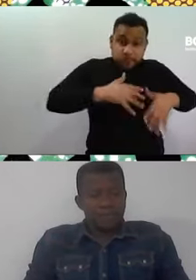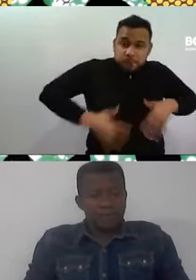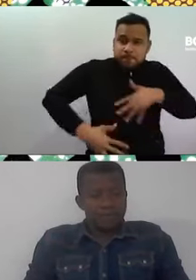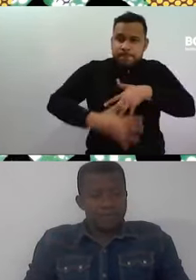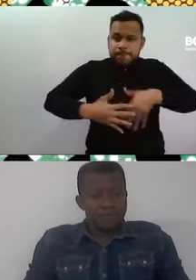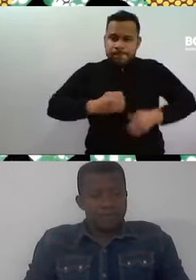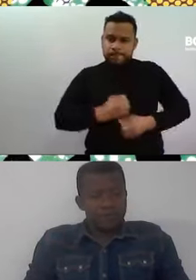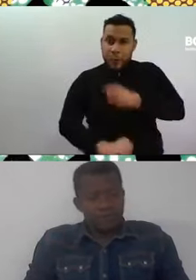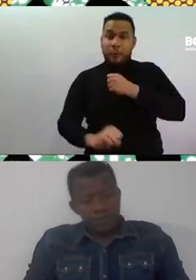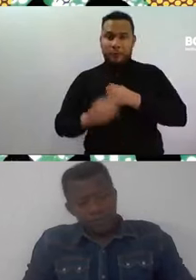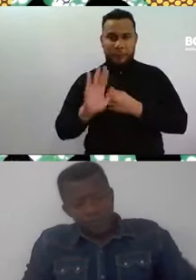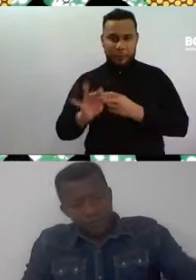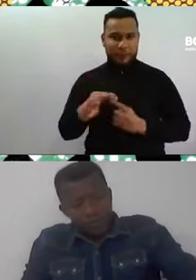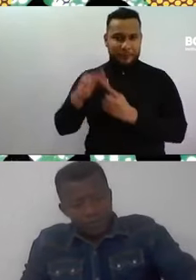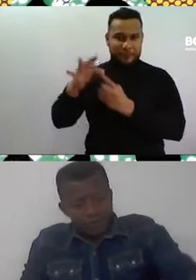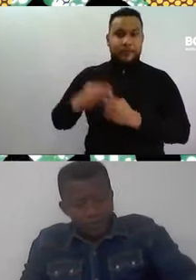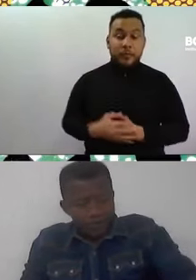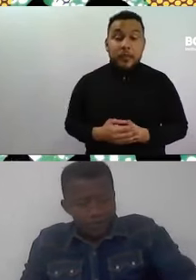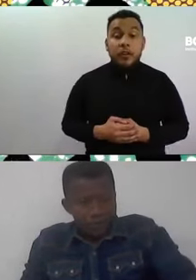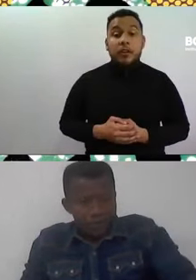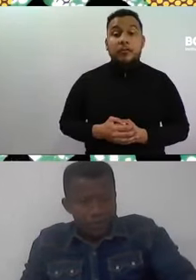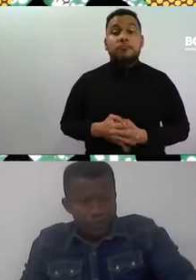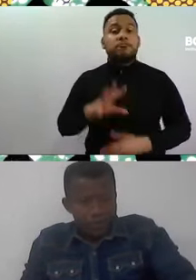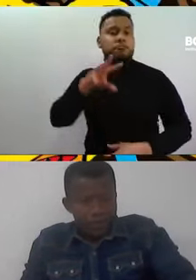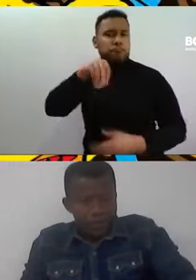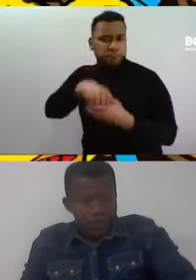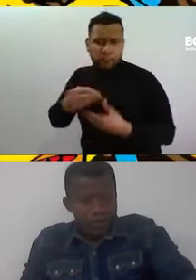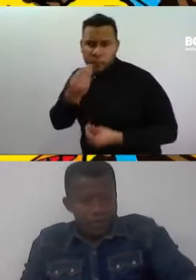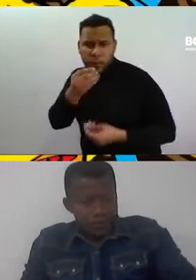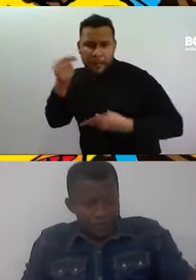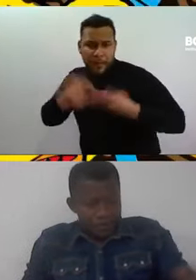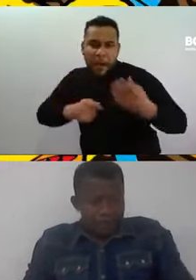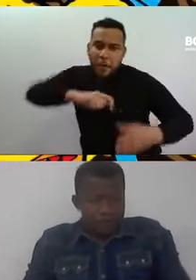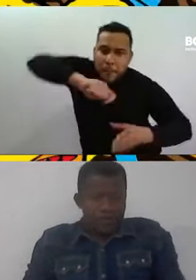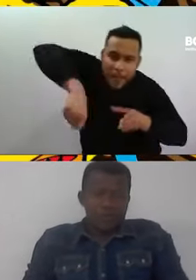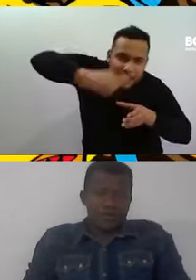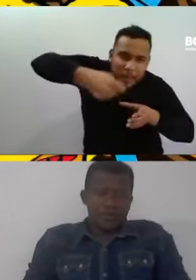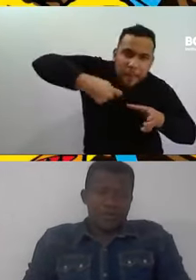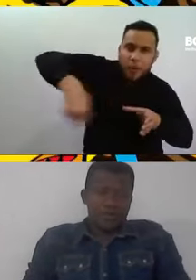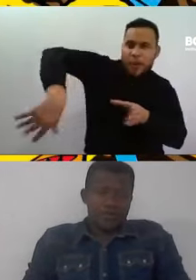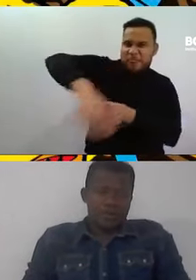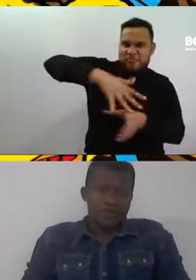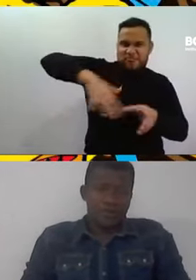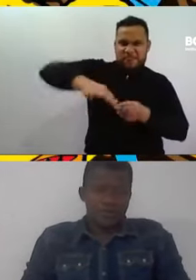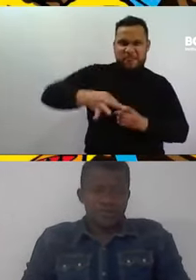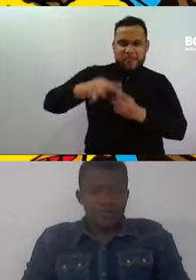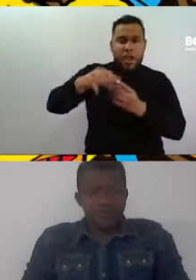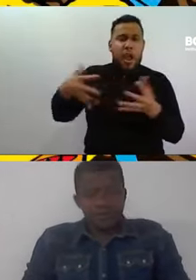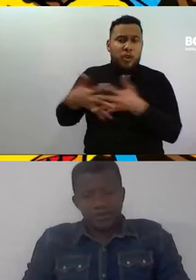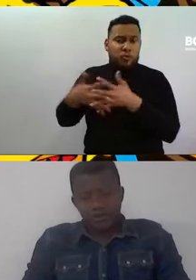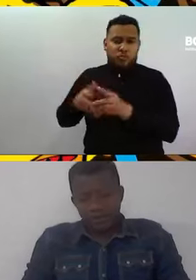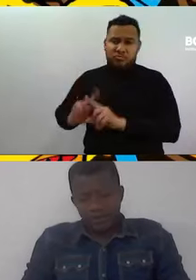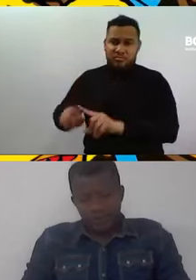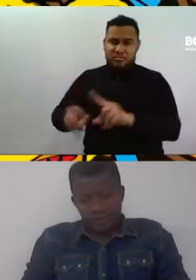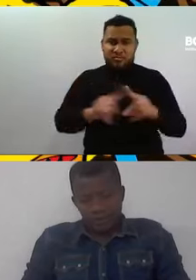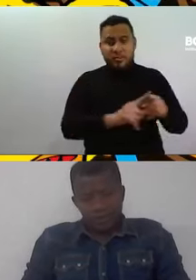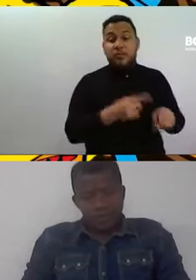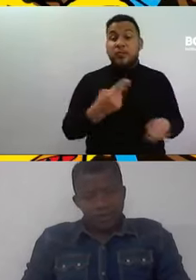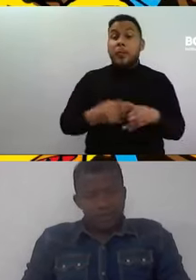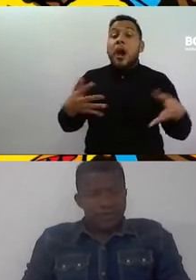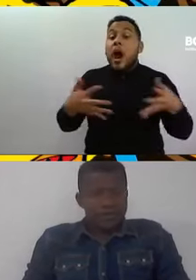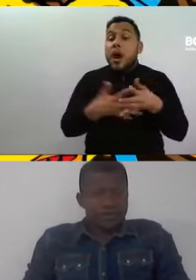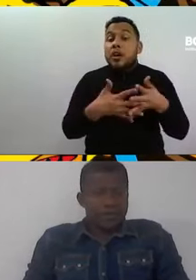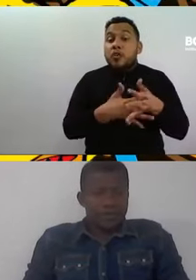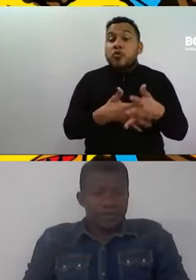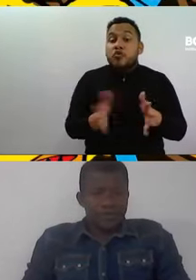las cuales están las mazamorras y los diferentes arroces. Y sobre todo el arroz ubío, que es el especial de